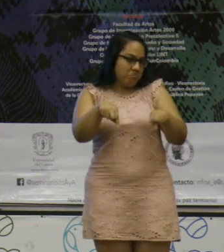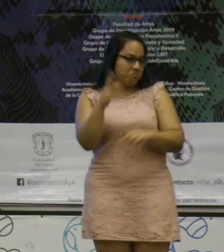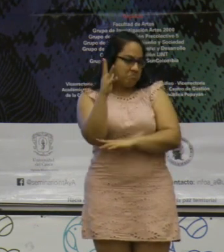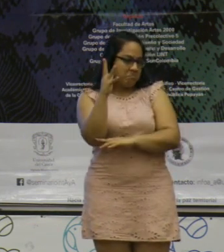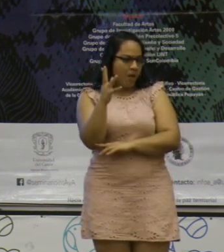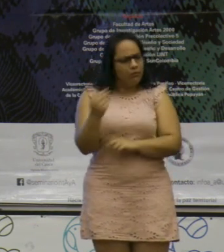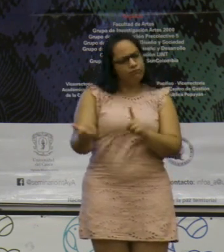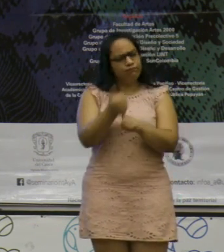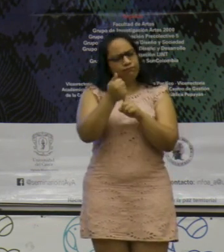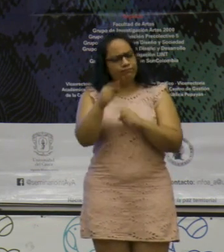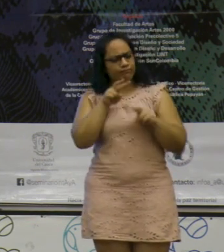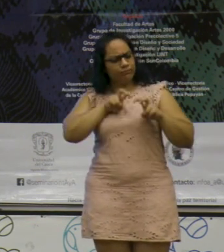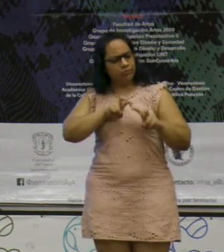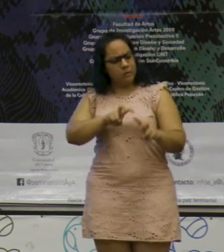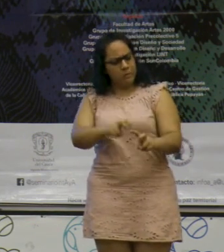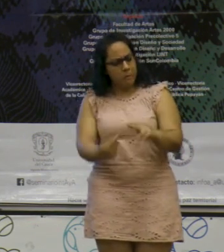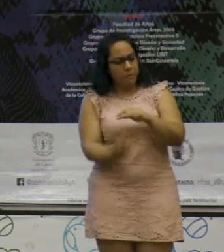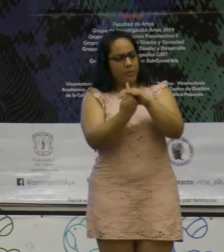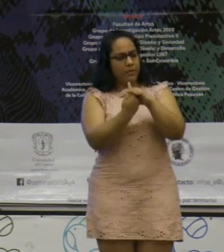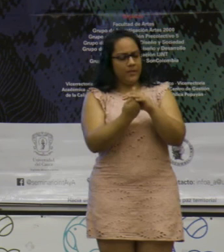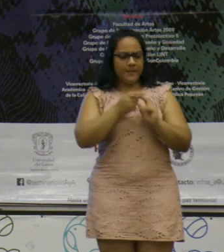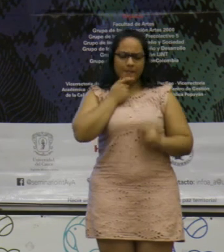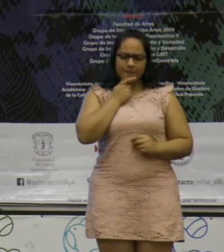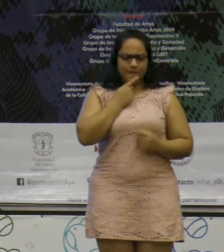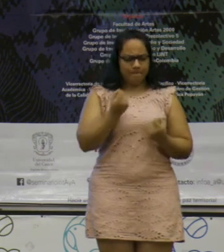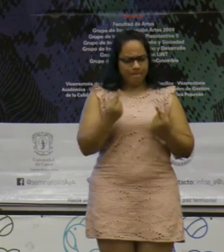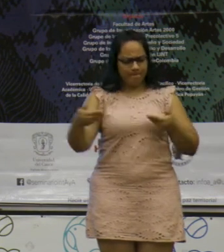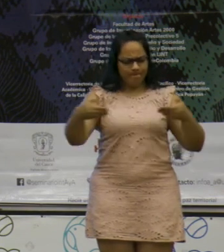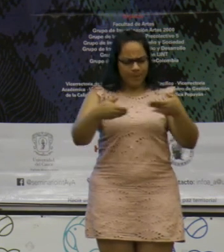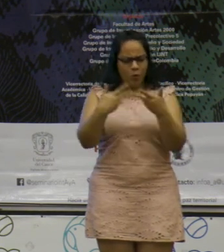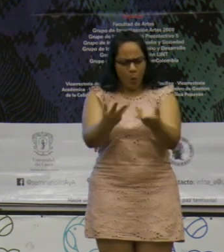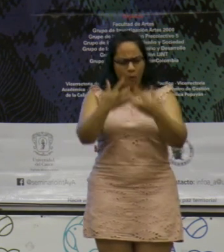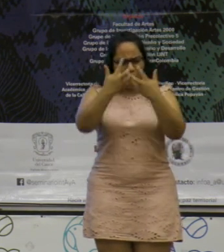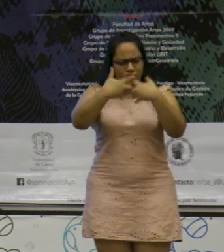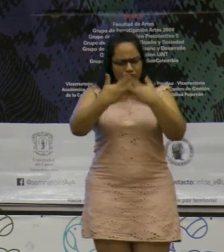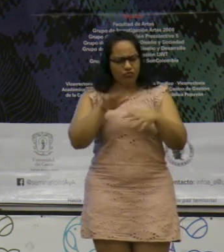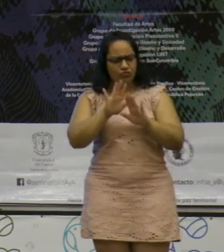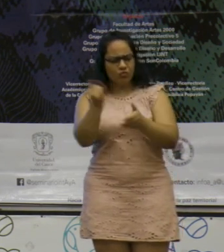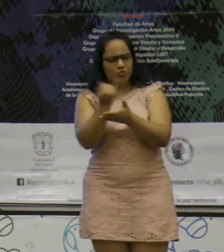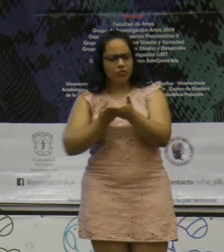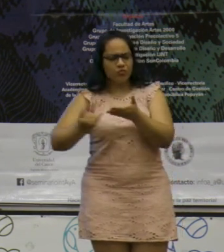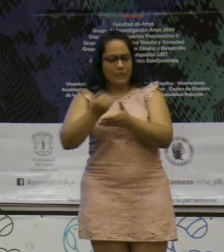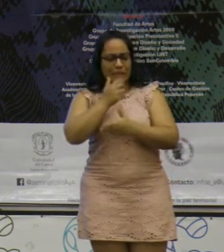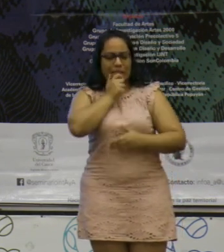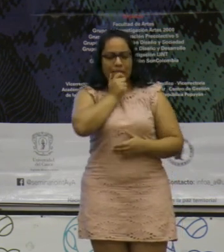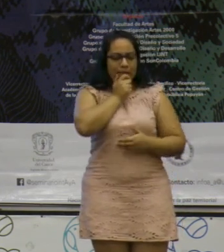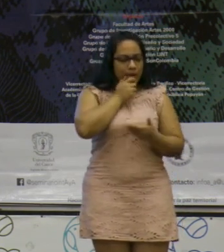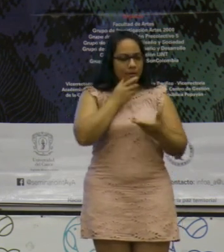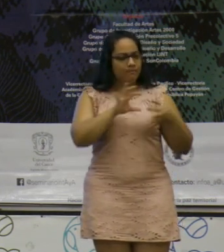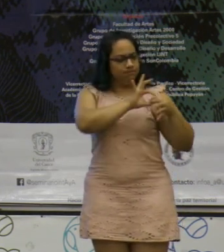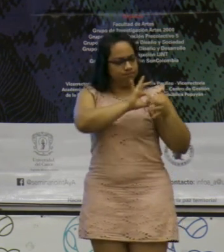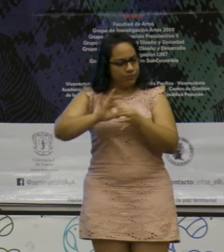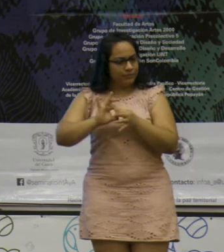Yo me encontré con este señor tratando de armar o de entender un poco esto de la ilustración como función, para tratar de desligarse un poco también